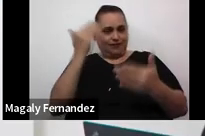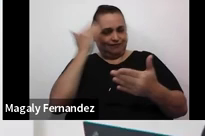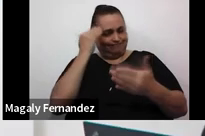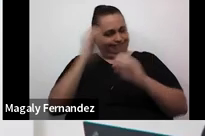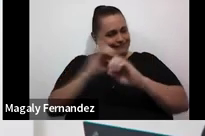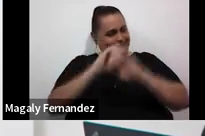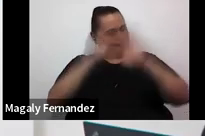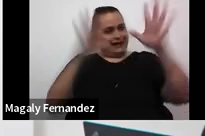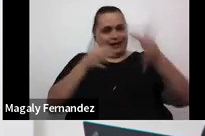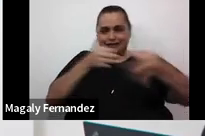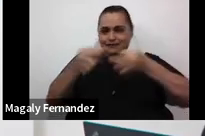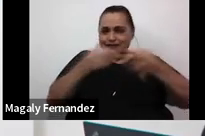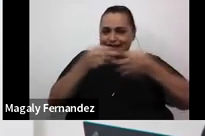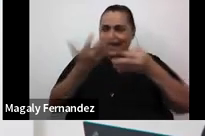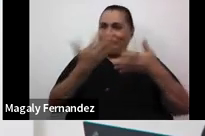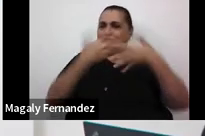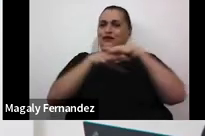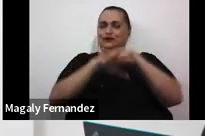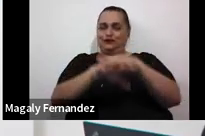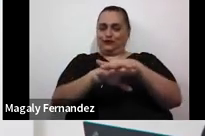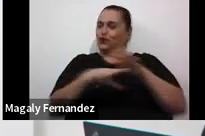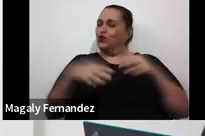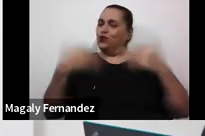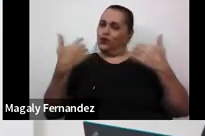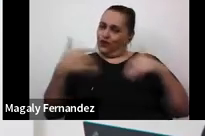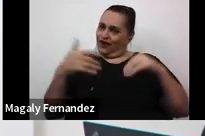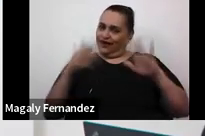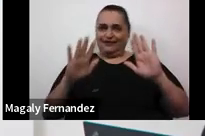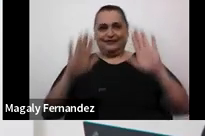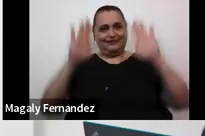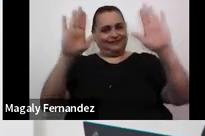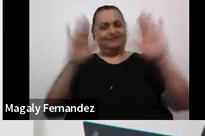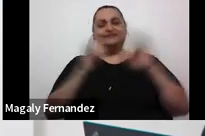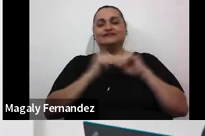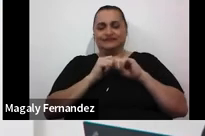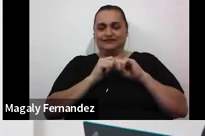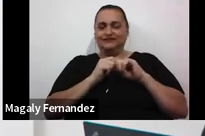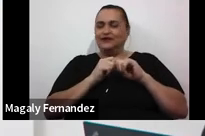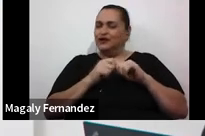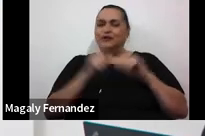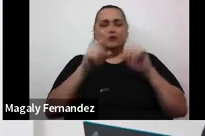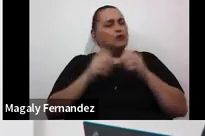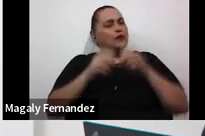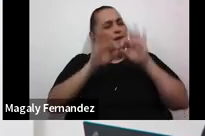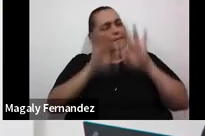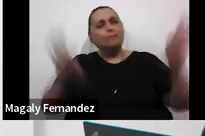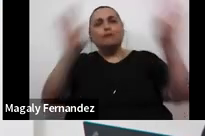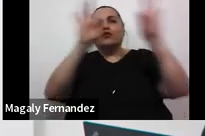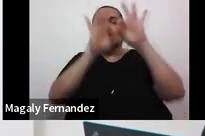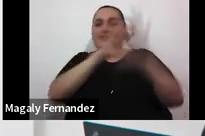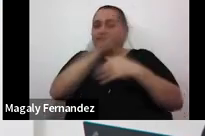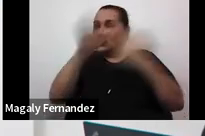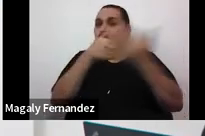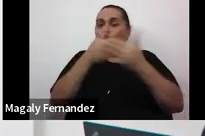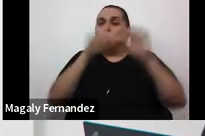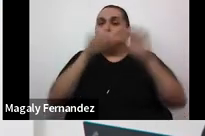explicar la inclusión es algo que la verdad es muy muy importante que todos podamos adoptar